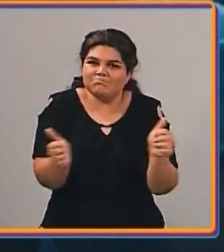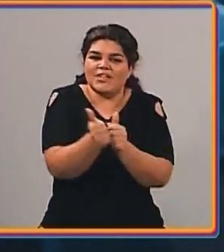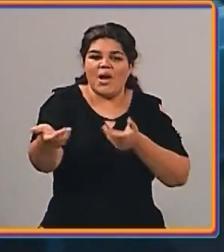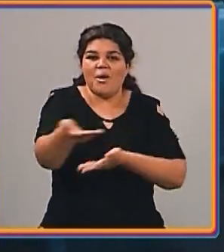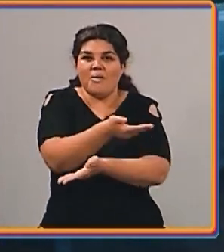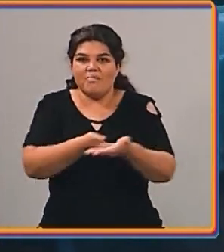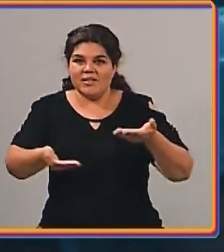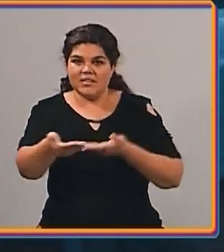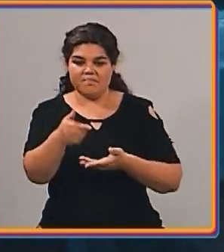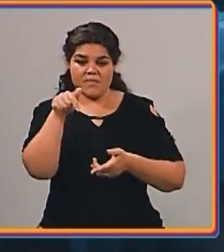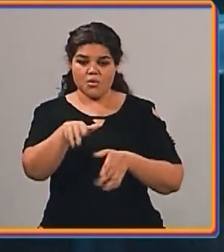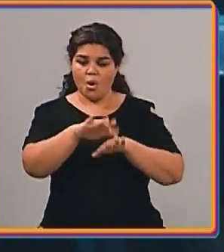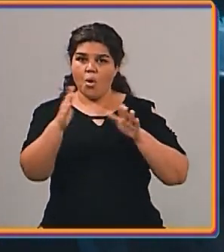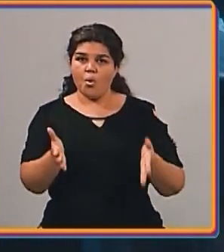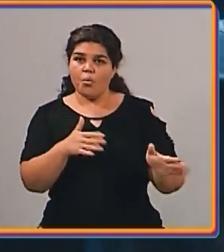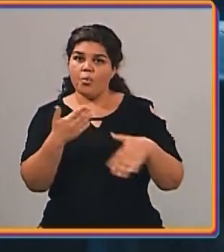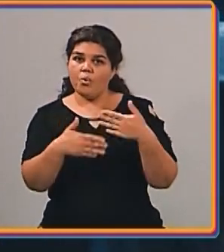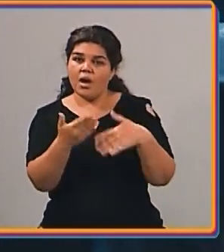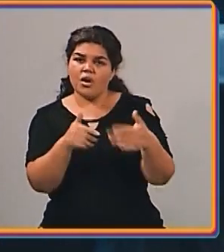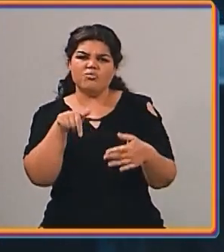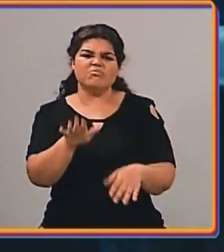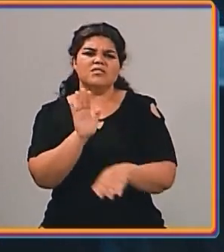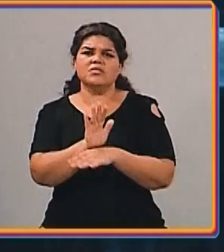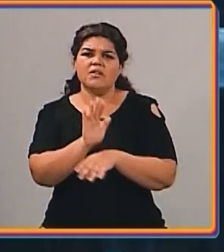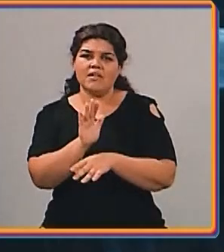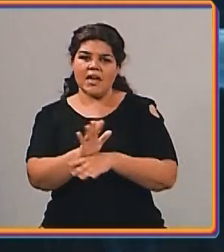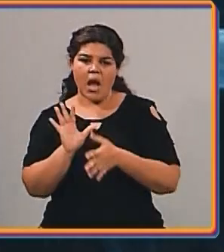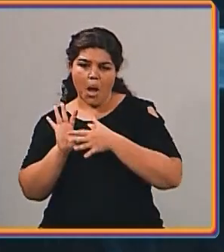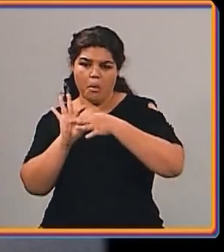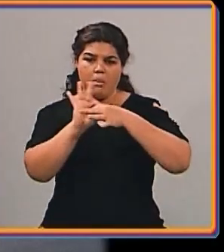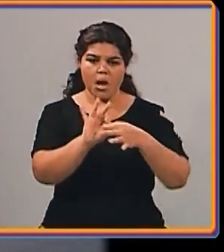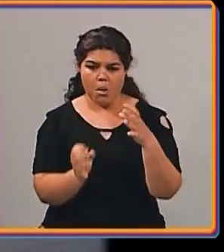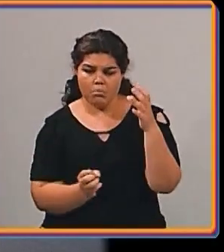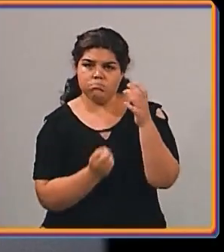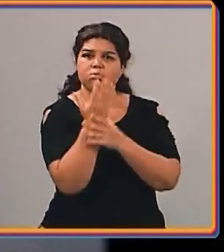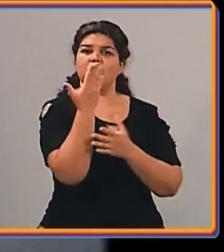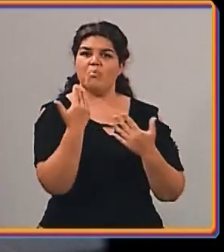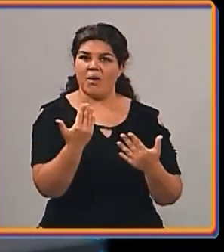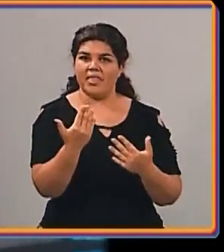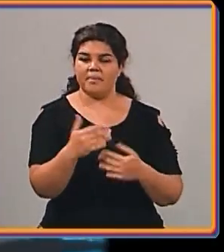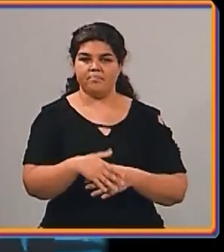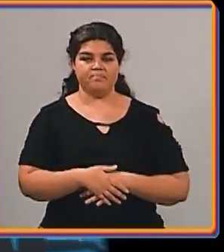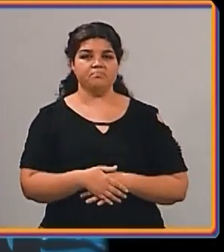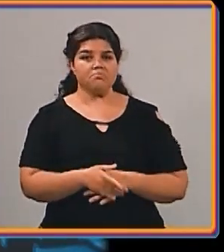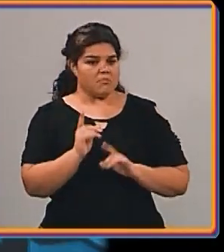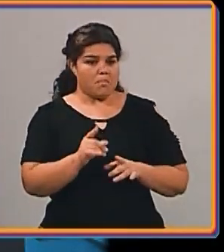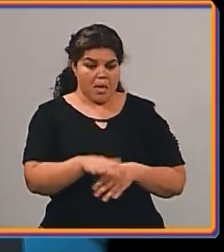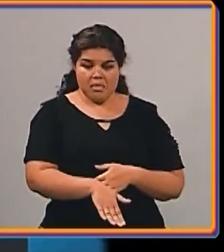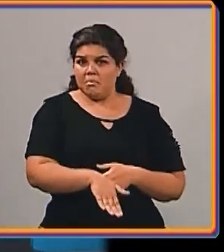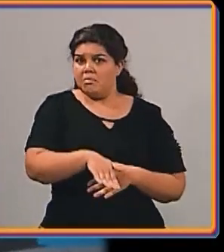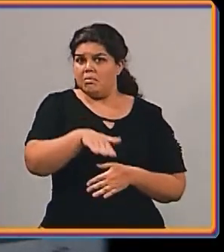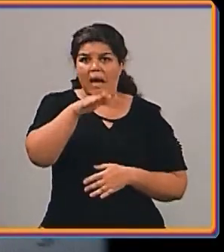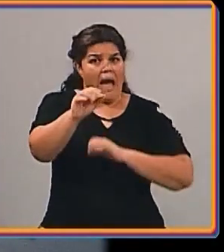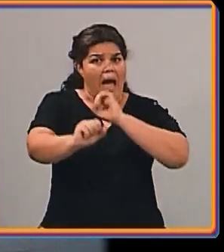los juegos de mesa nos ayudan a generar y a desarrollar esos vínculos. Desde la infancia hasta la muerte la gente juega